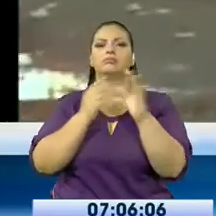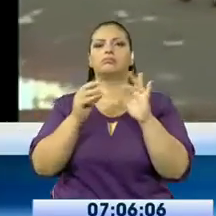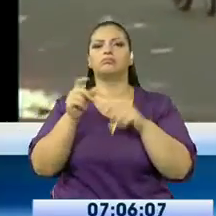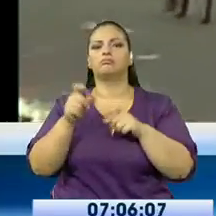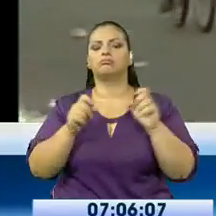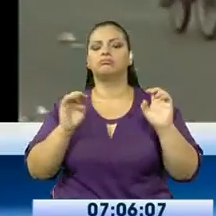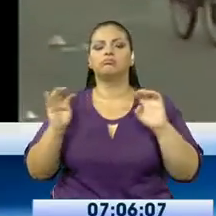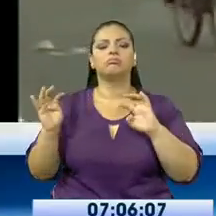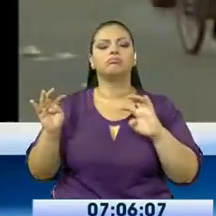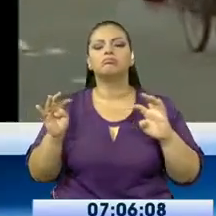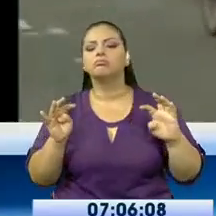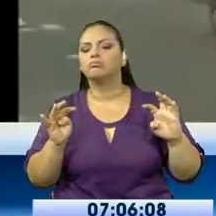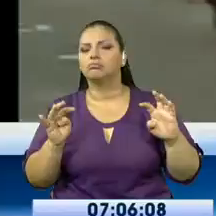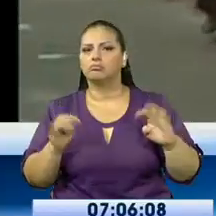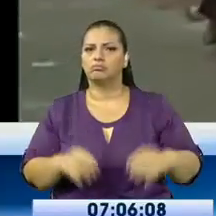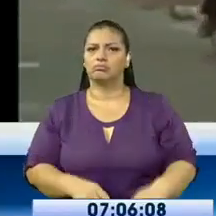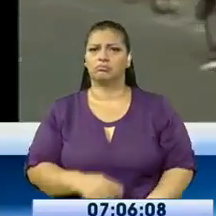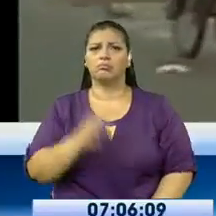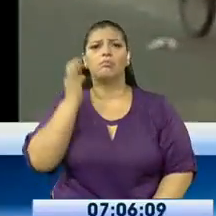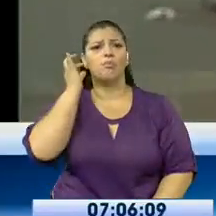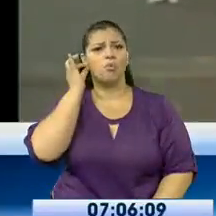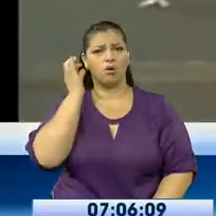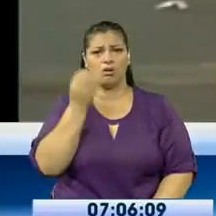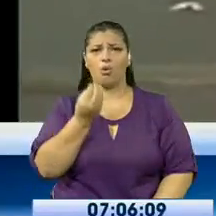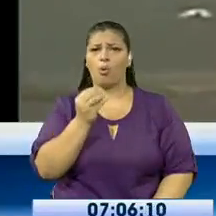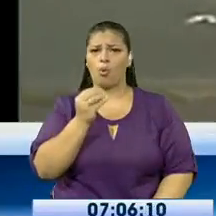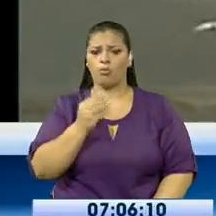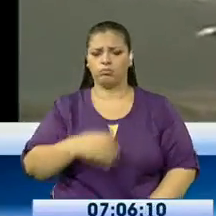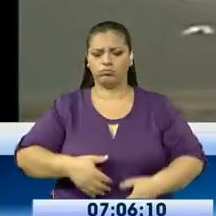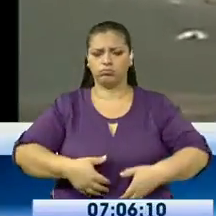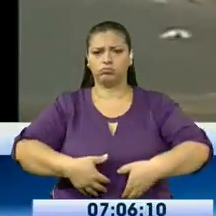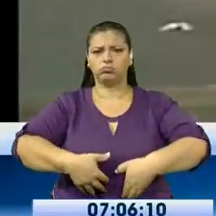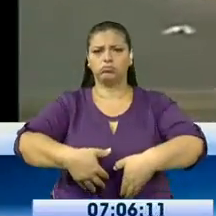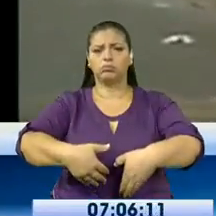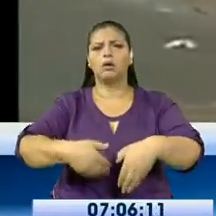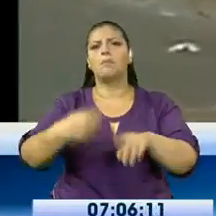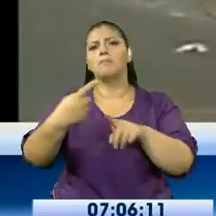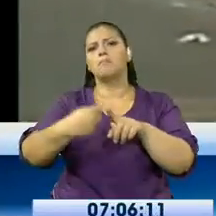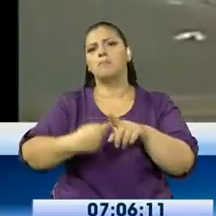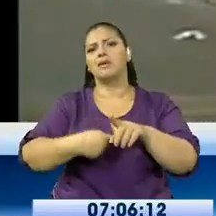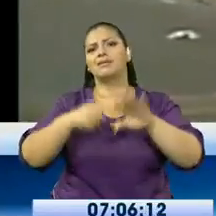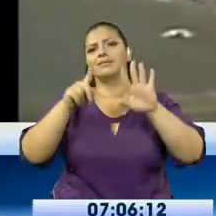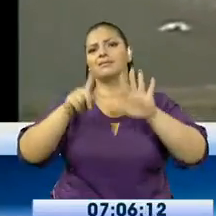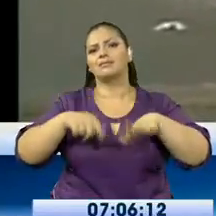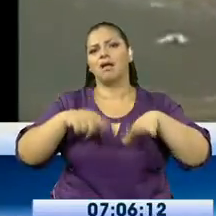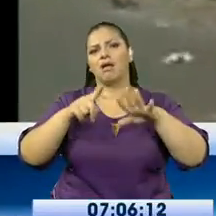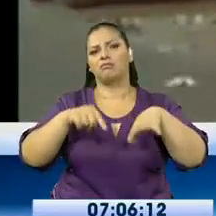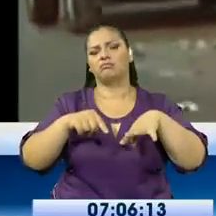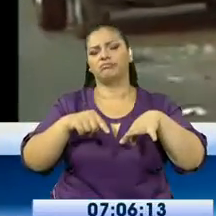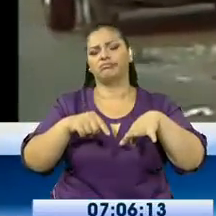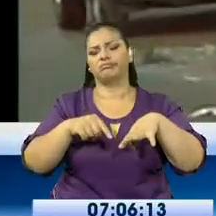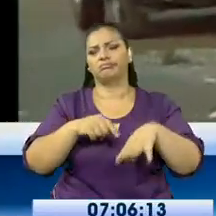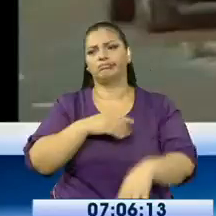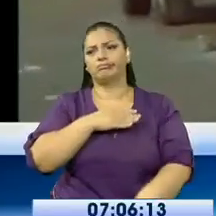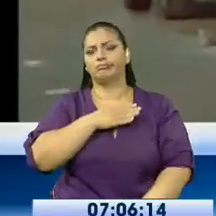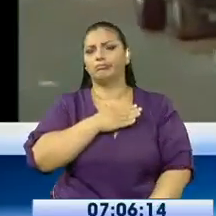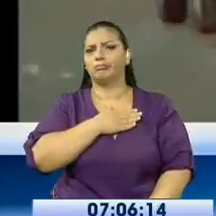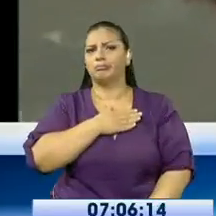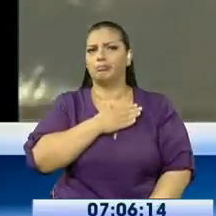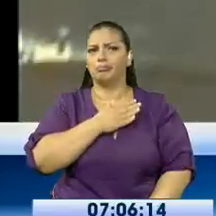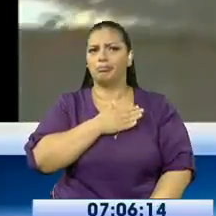Es importante resaltar, minutos después de que fuera baleada, acudió